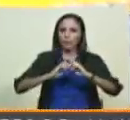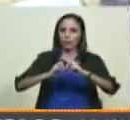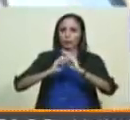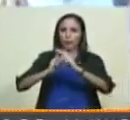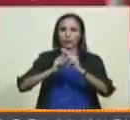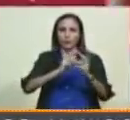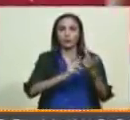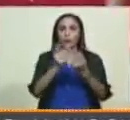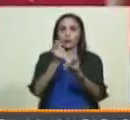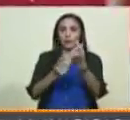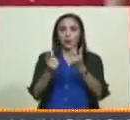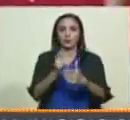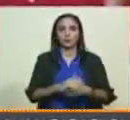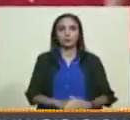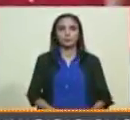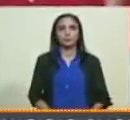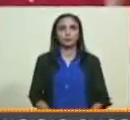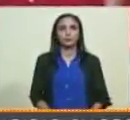Quiero